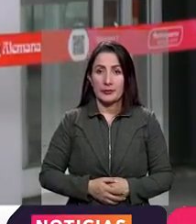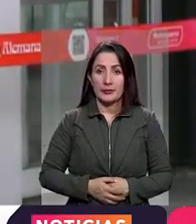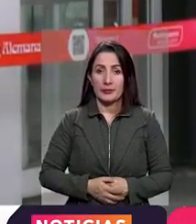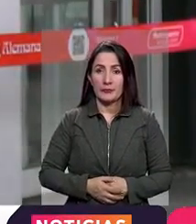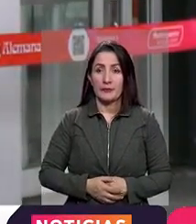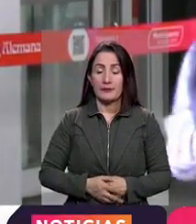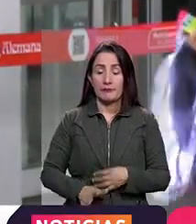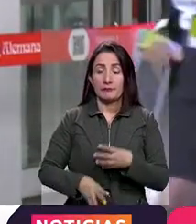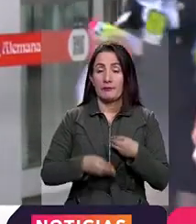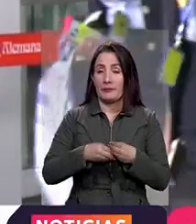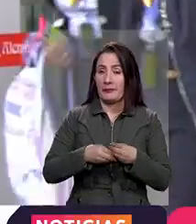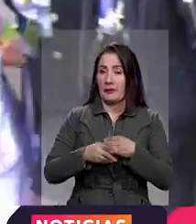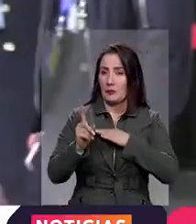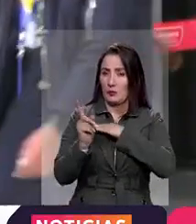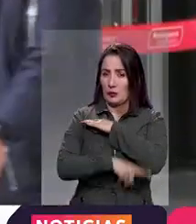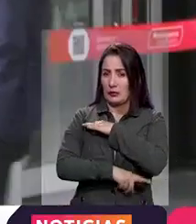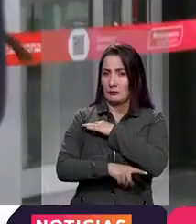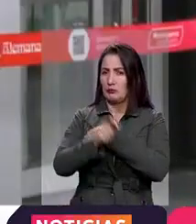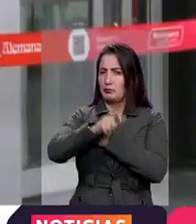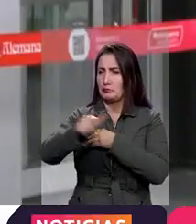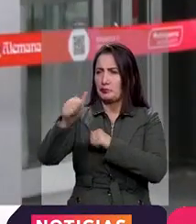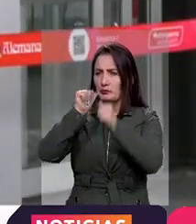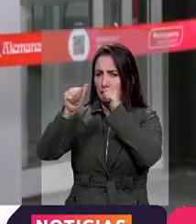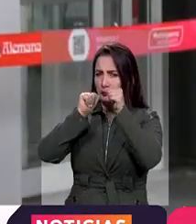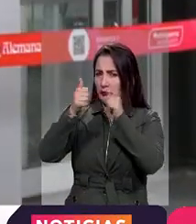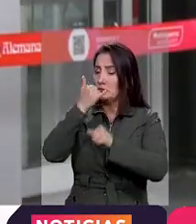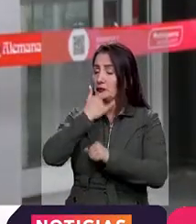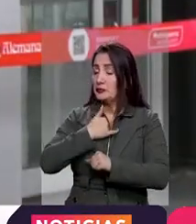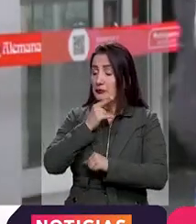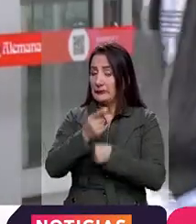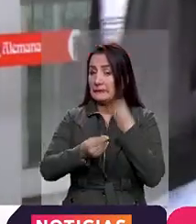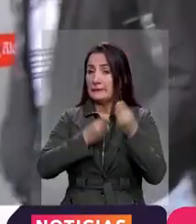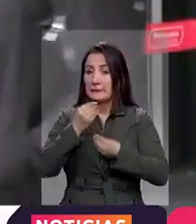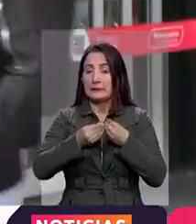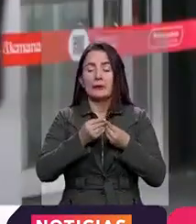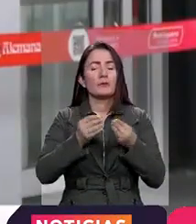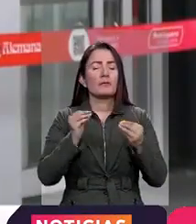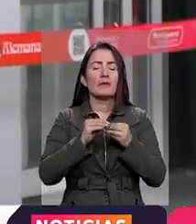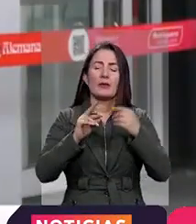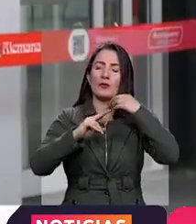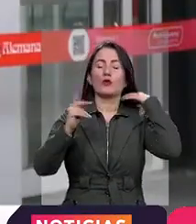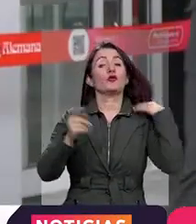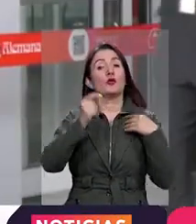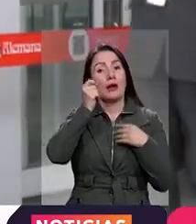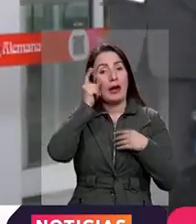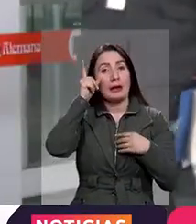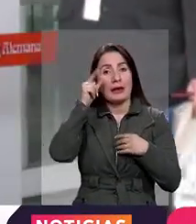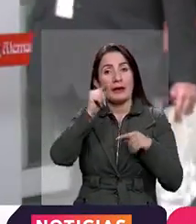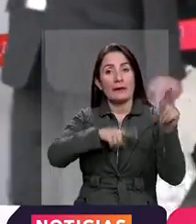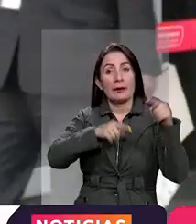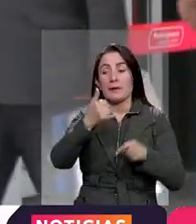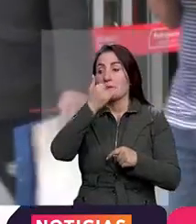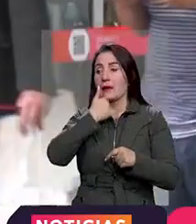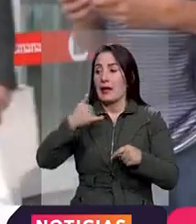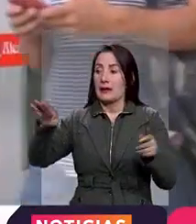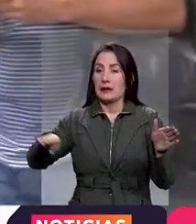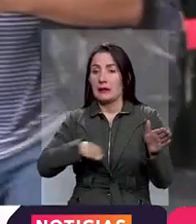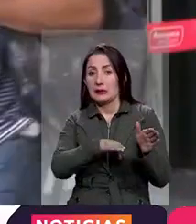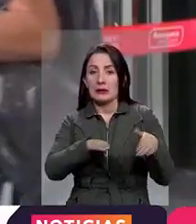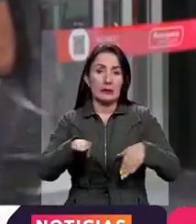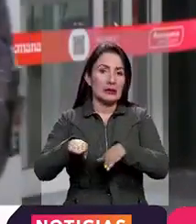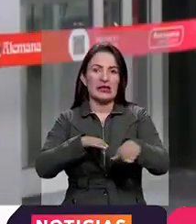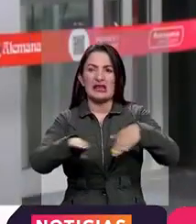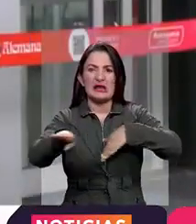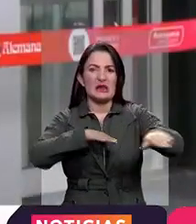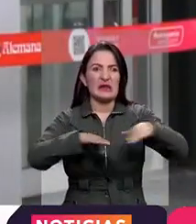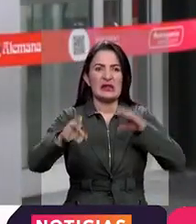Y además de esta multa por personas que manejan después de haber consumido licor, también hay alerta por los mal estacionados y por el exceso de